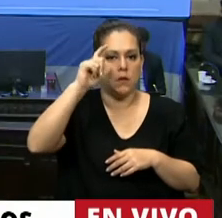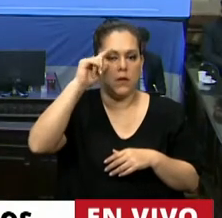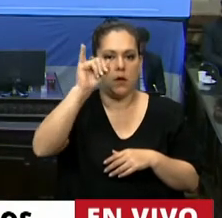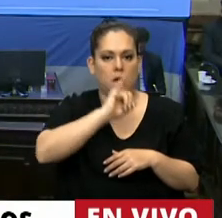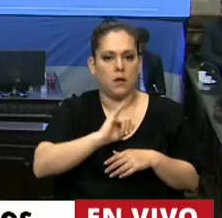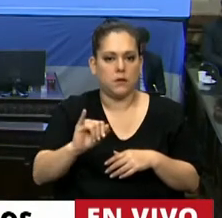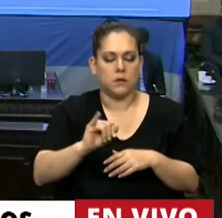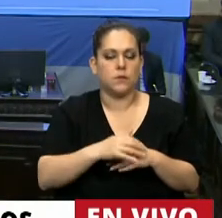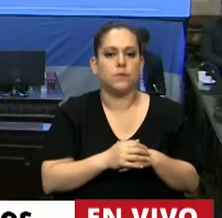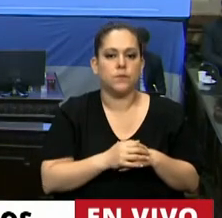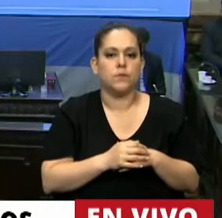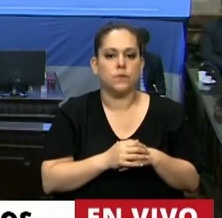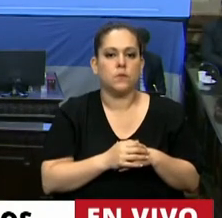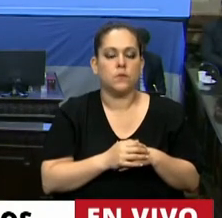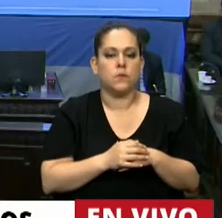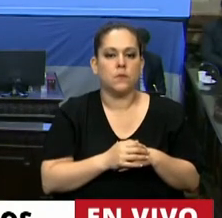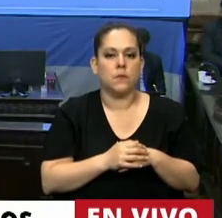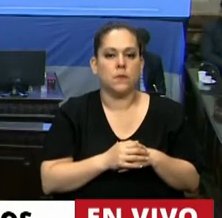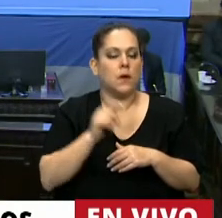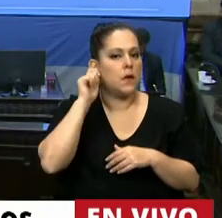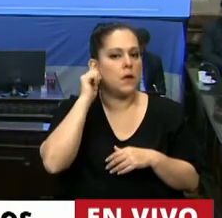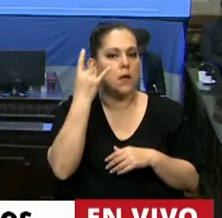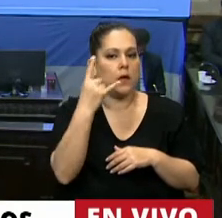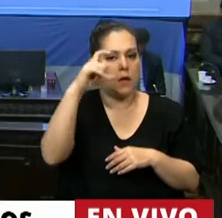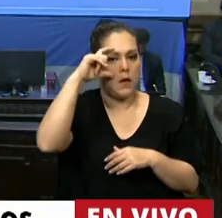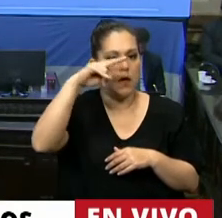Diputado Francisco Guevara.